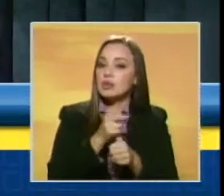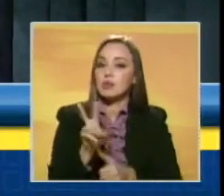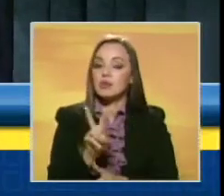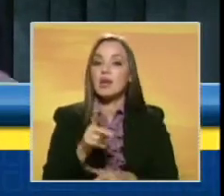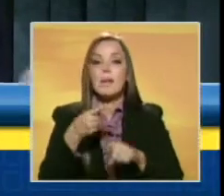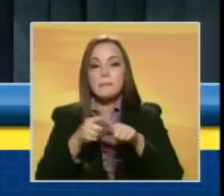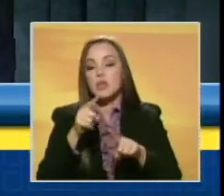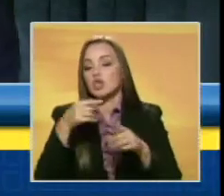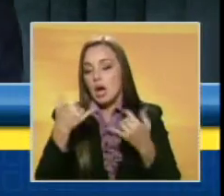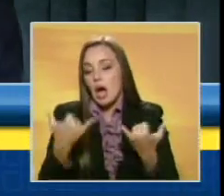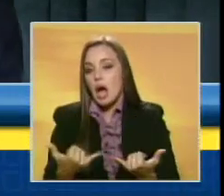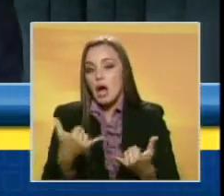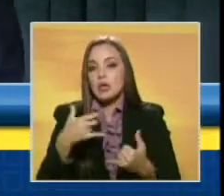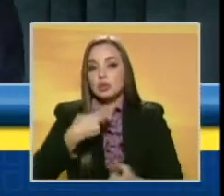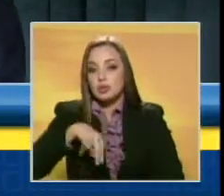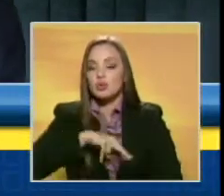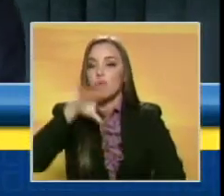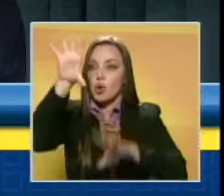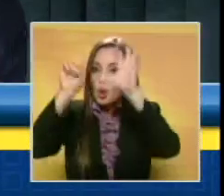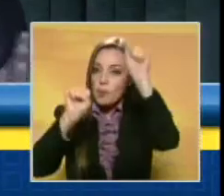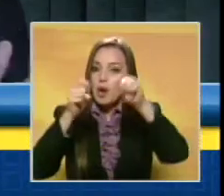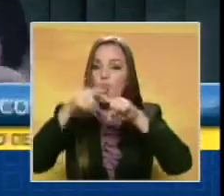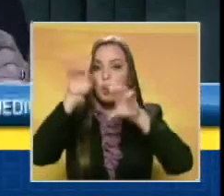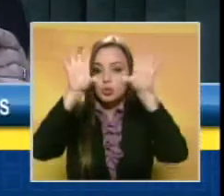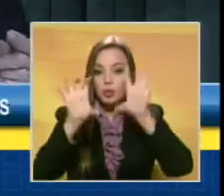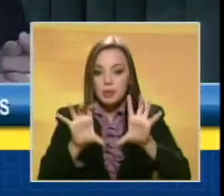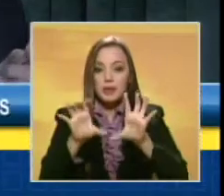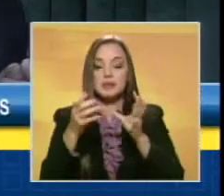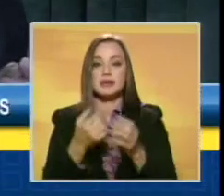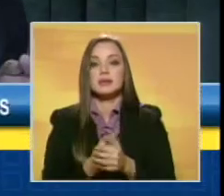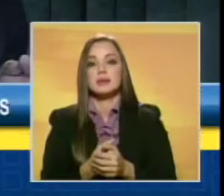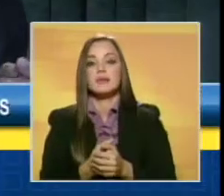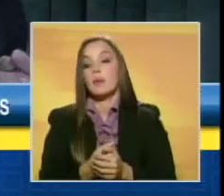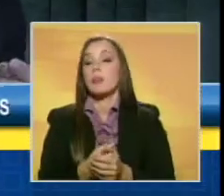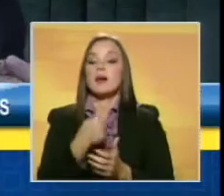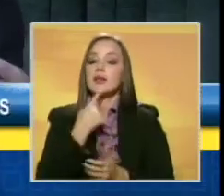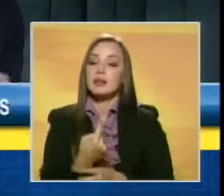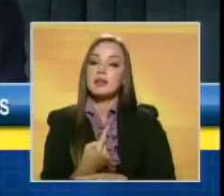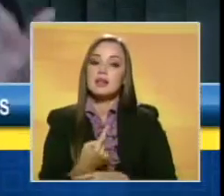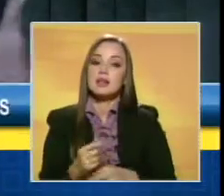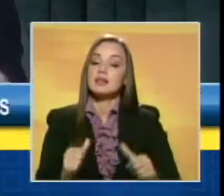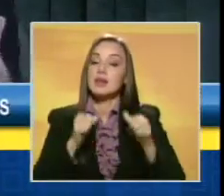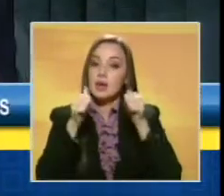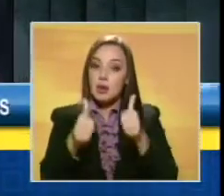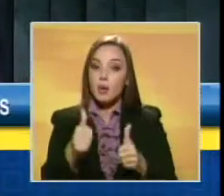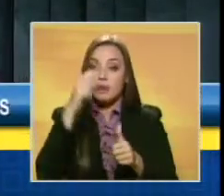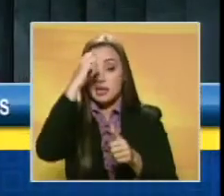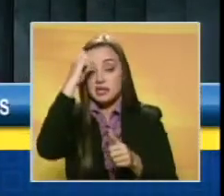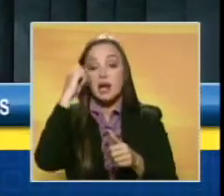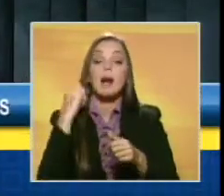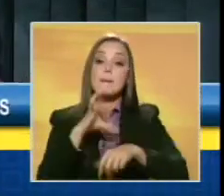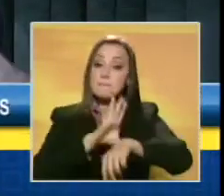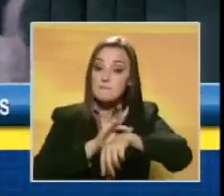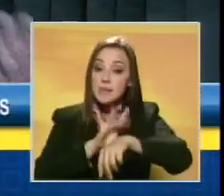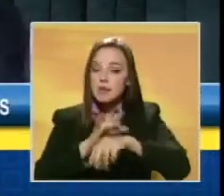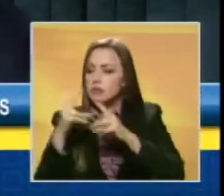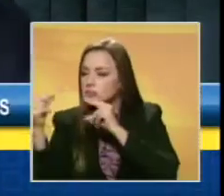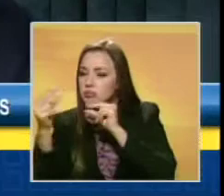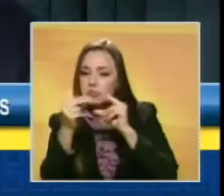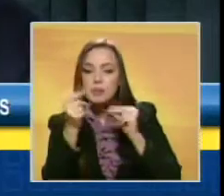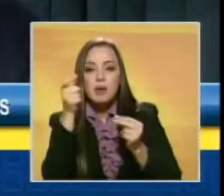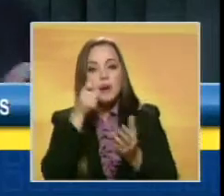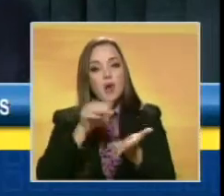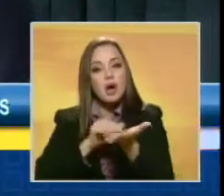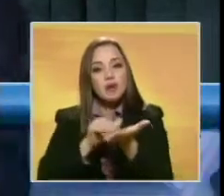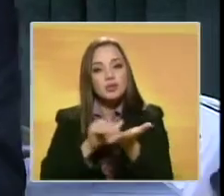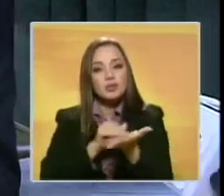compras internacionales para poder subsanar el problema. Aseguró que hoy inician mesas técnicas con médicos residentes para abordar los problemas en ese